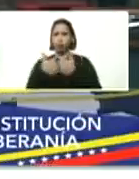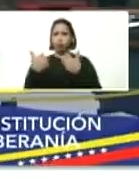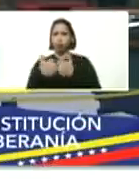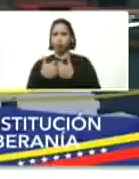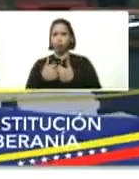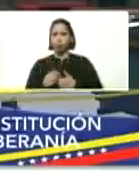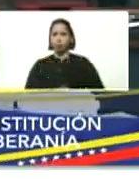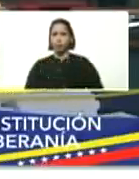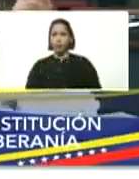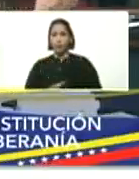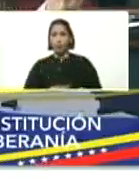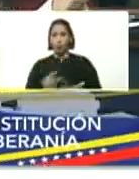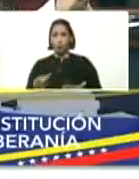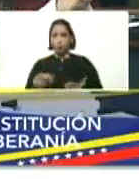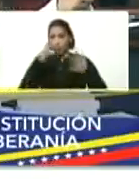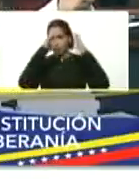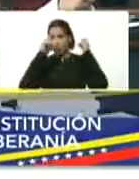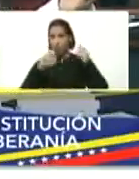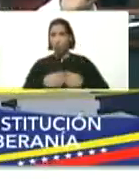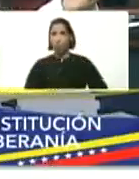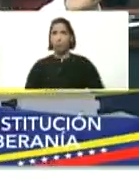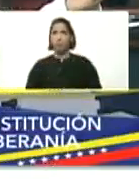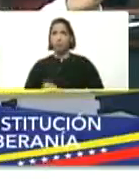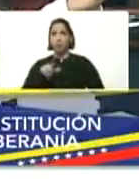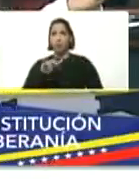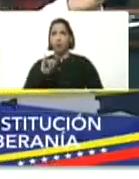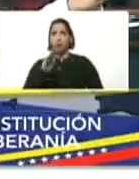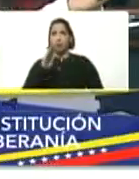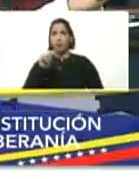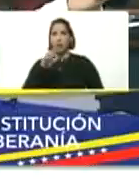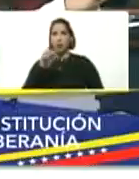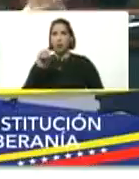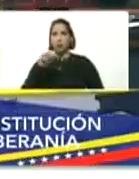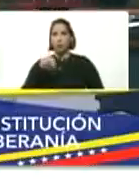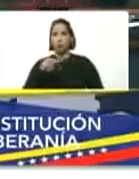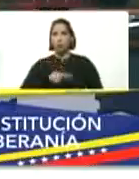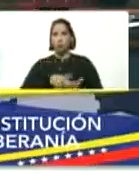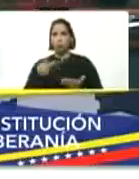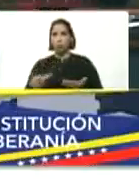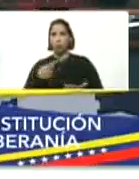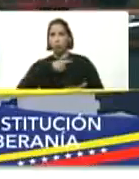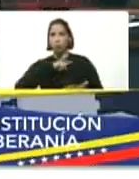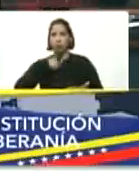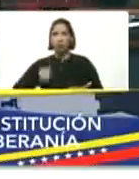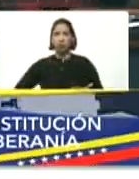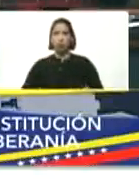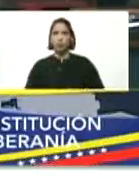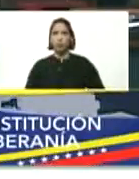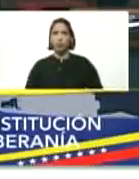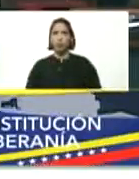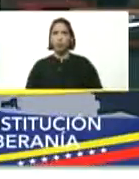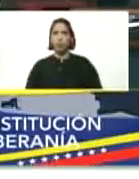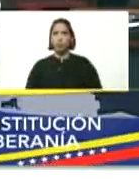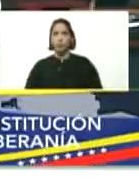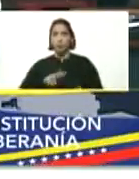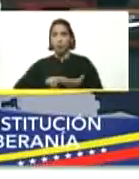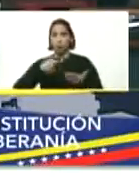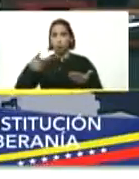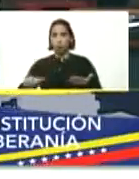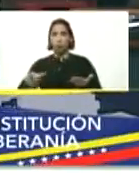Traducido, embajador Li Barón, al chino, al mandarín. Este libro está traducido al